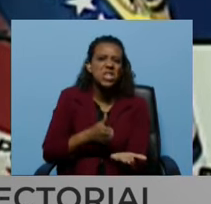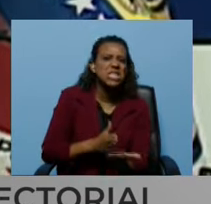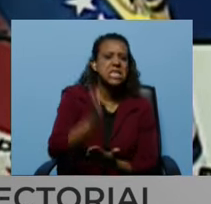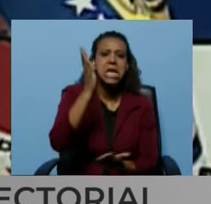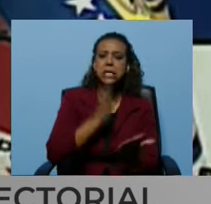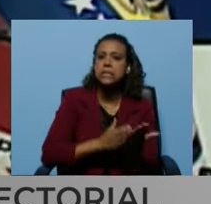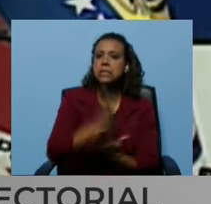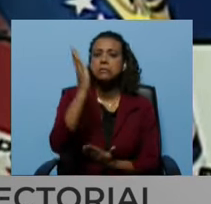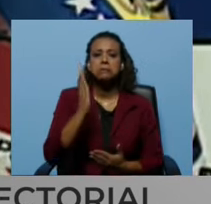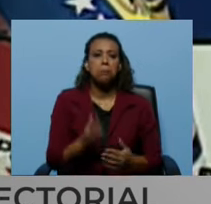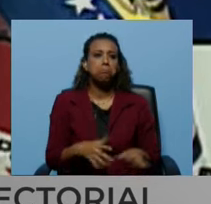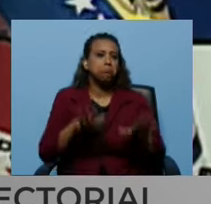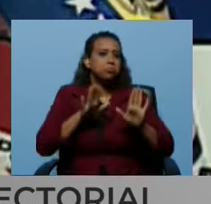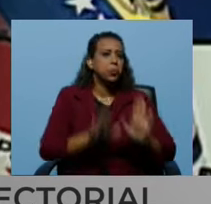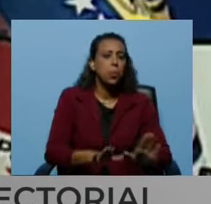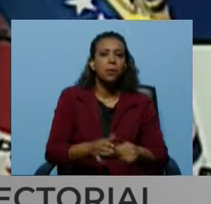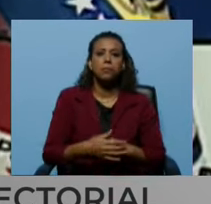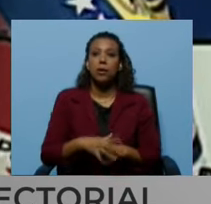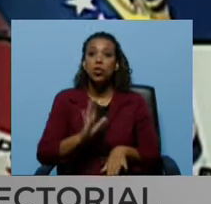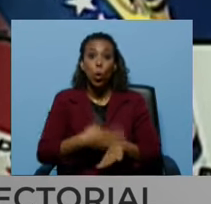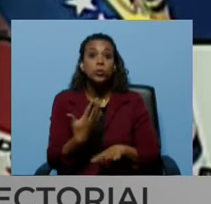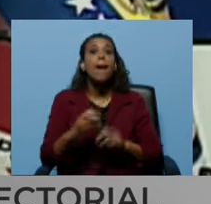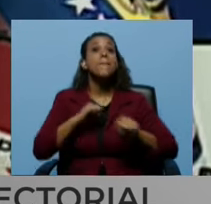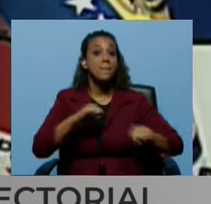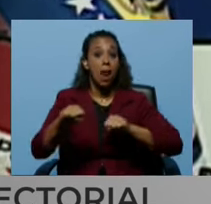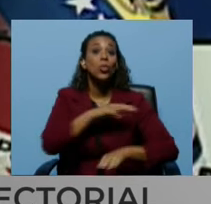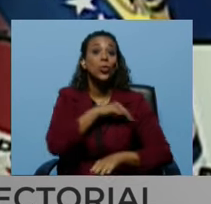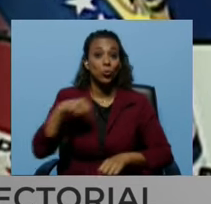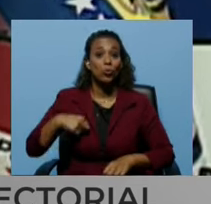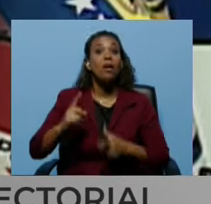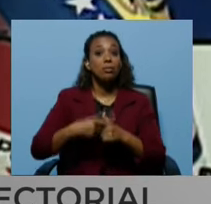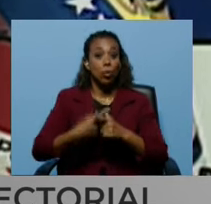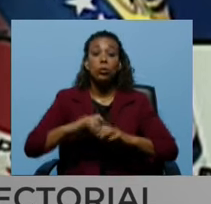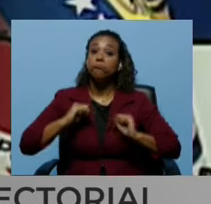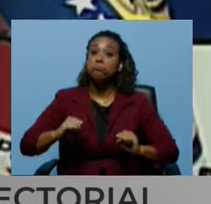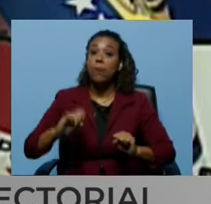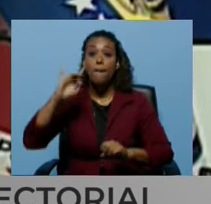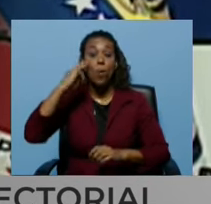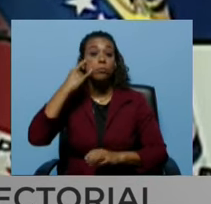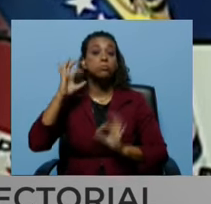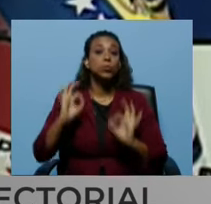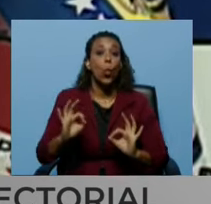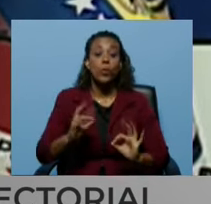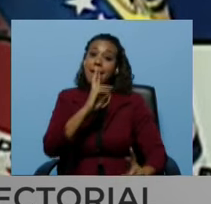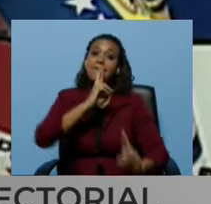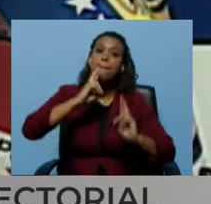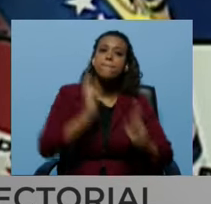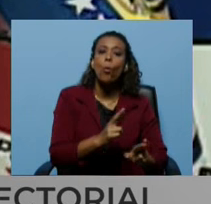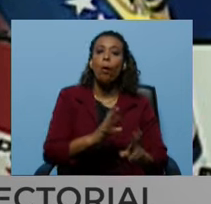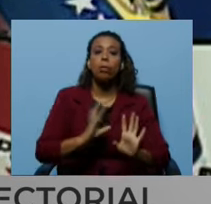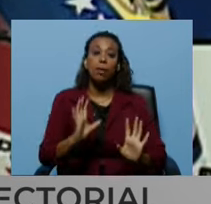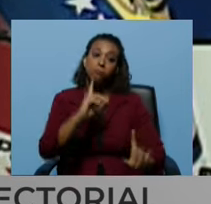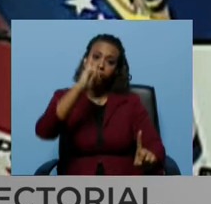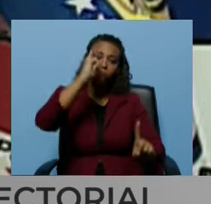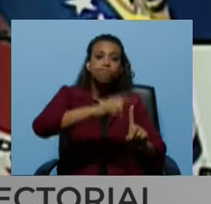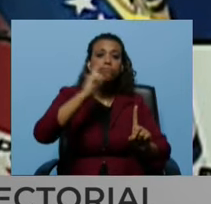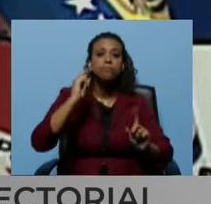Entonces preparémonos nosotros para dar la respuesta indicada.